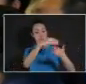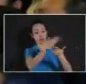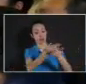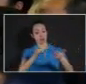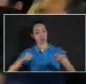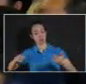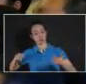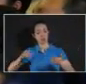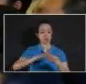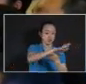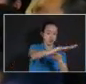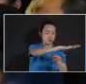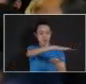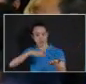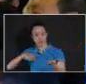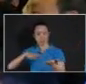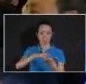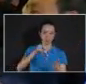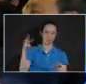Cristiano.